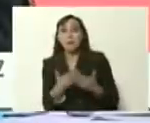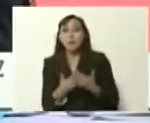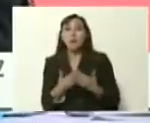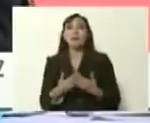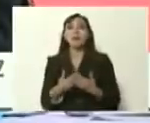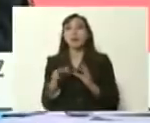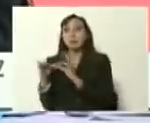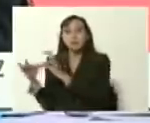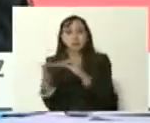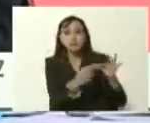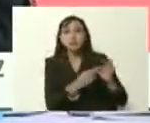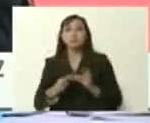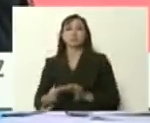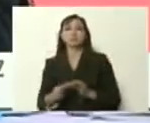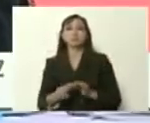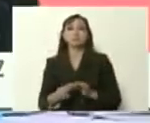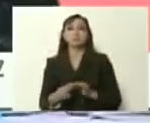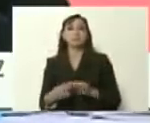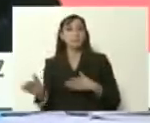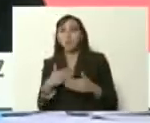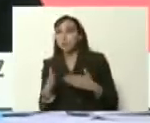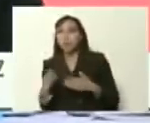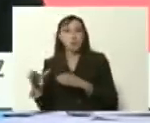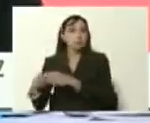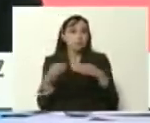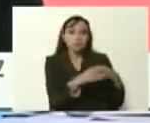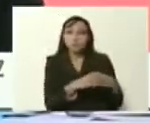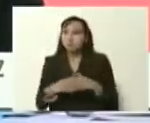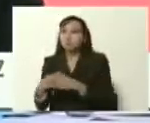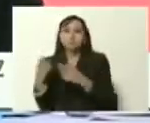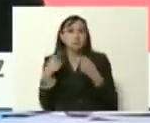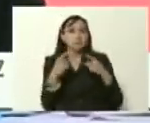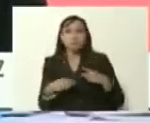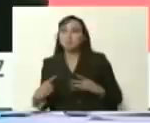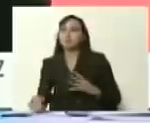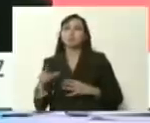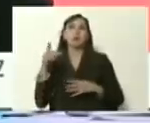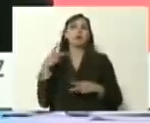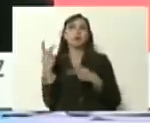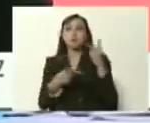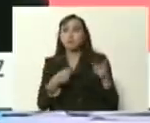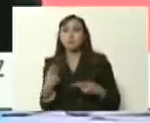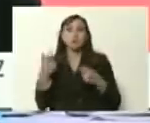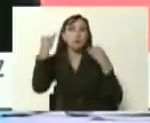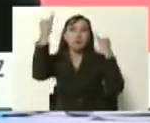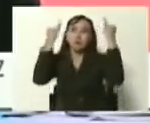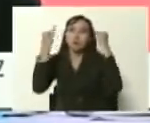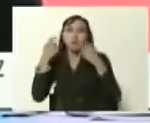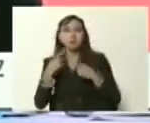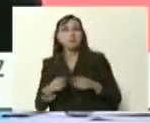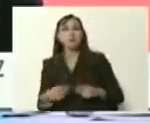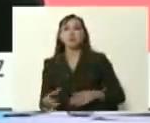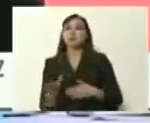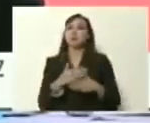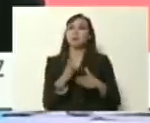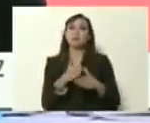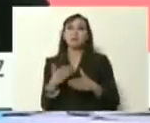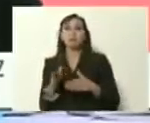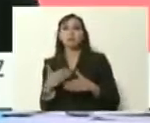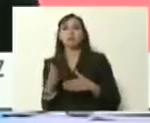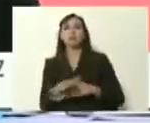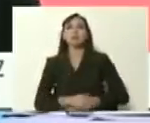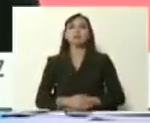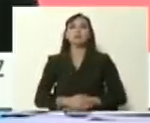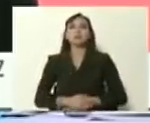comunes, independientemente de que pertenezcamos a distintas maneras de ver la vida, la